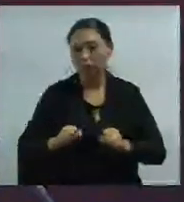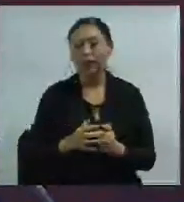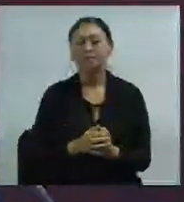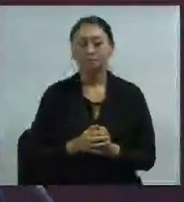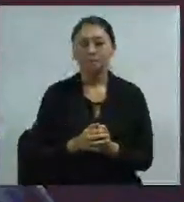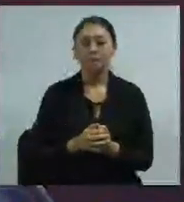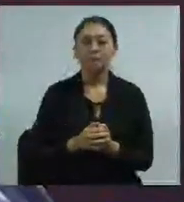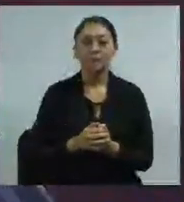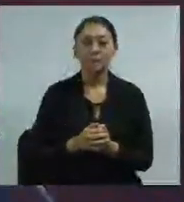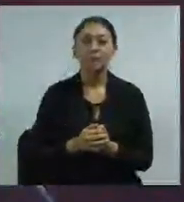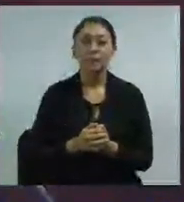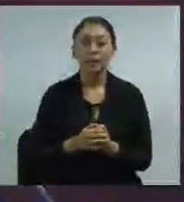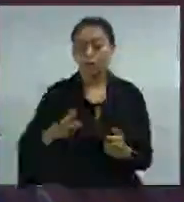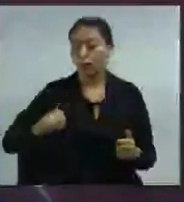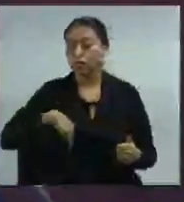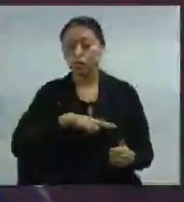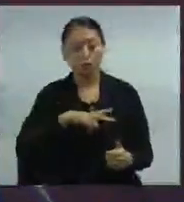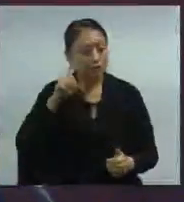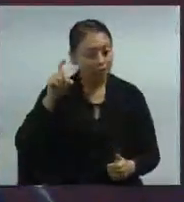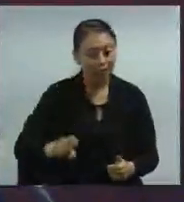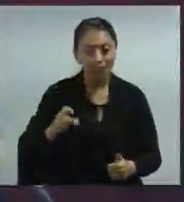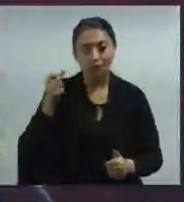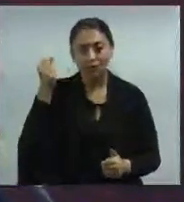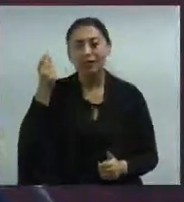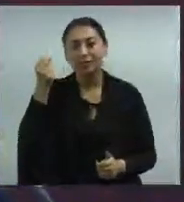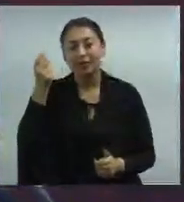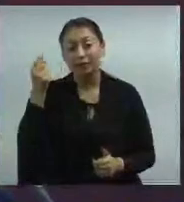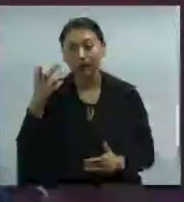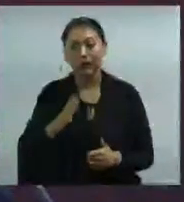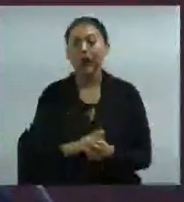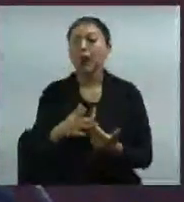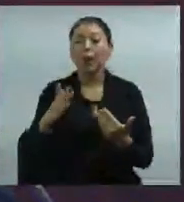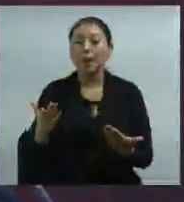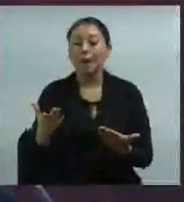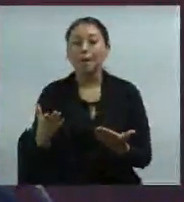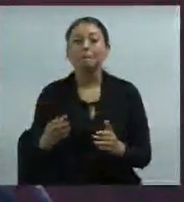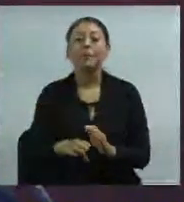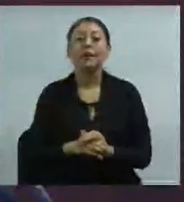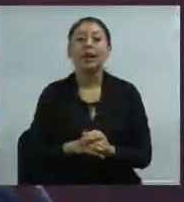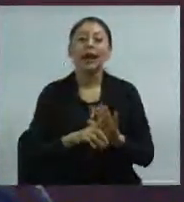tenemos que entender, compañeros, que la Constitución